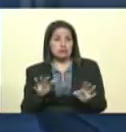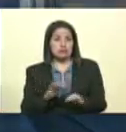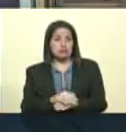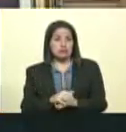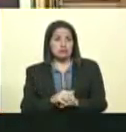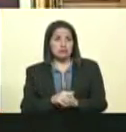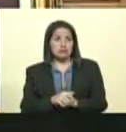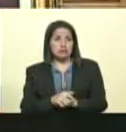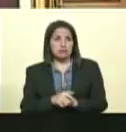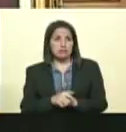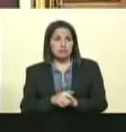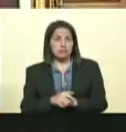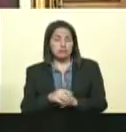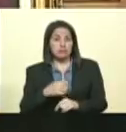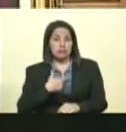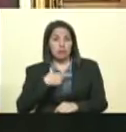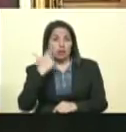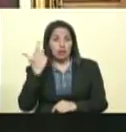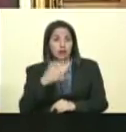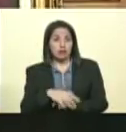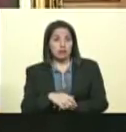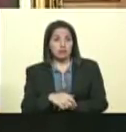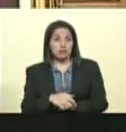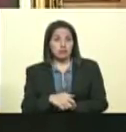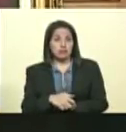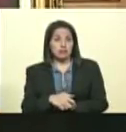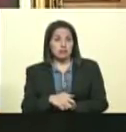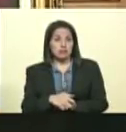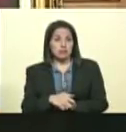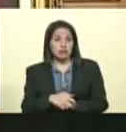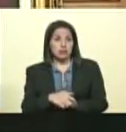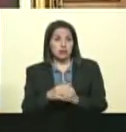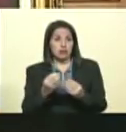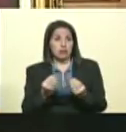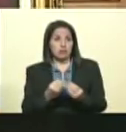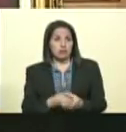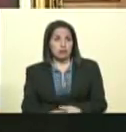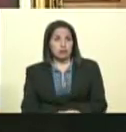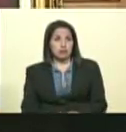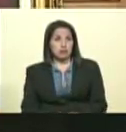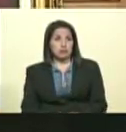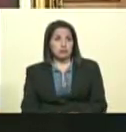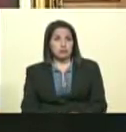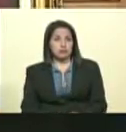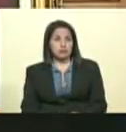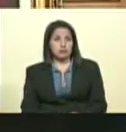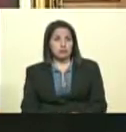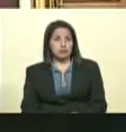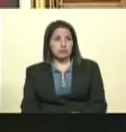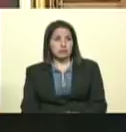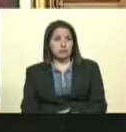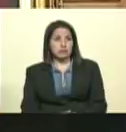daban pena. porque bueno,